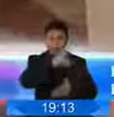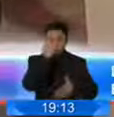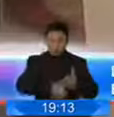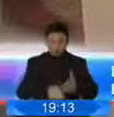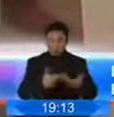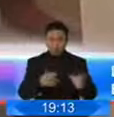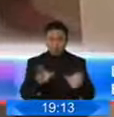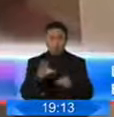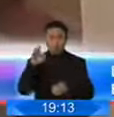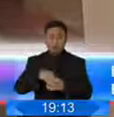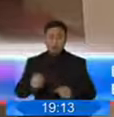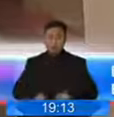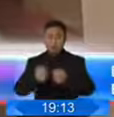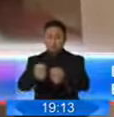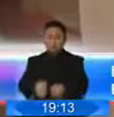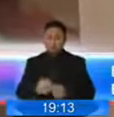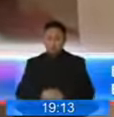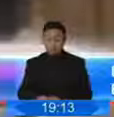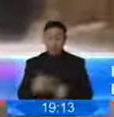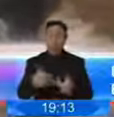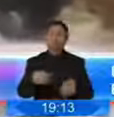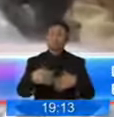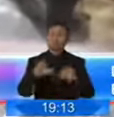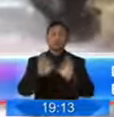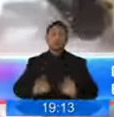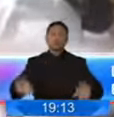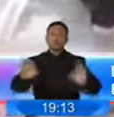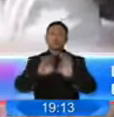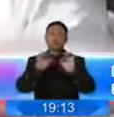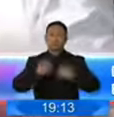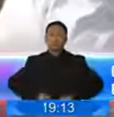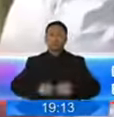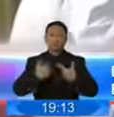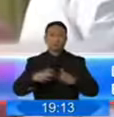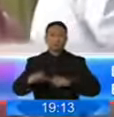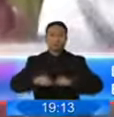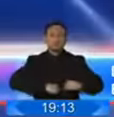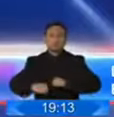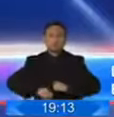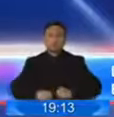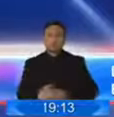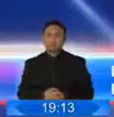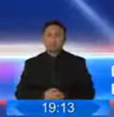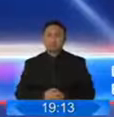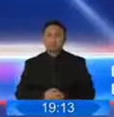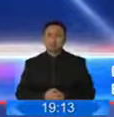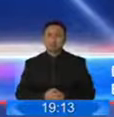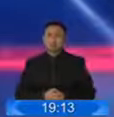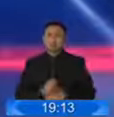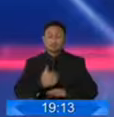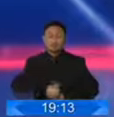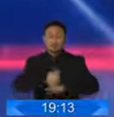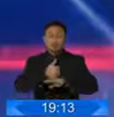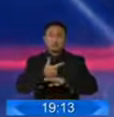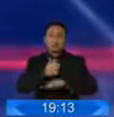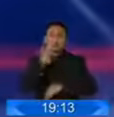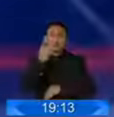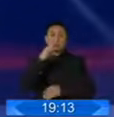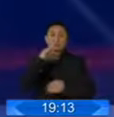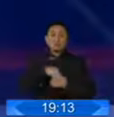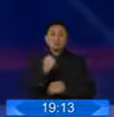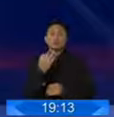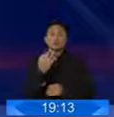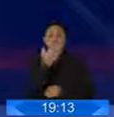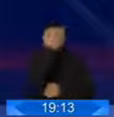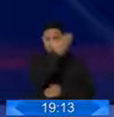certificado de votación, documento indispensable para la realización de cualquier trámite. Según la autoridad encargada, en la primera vuelta no